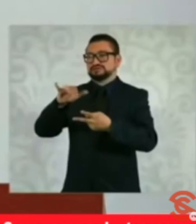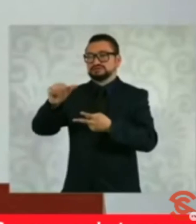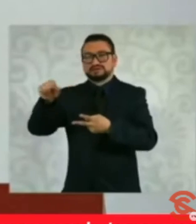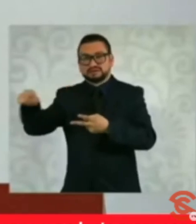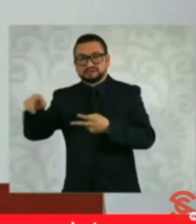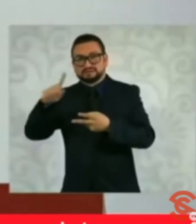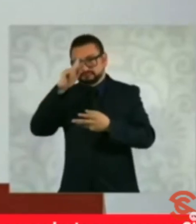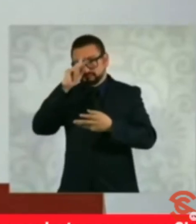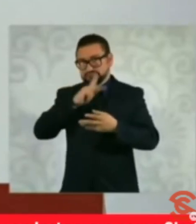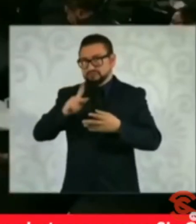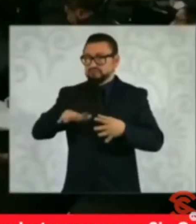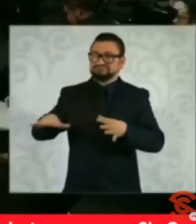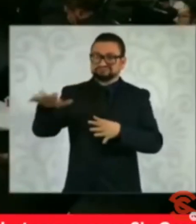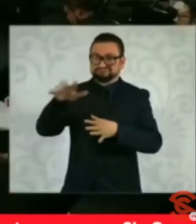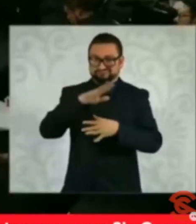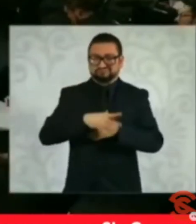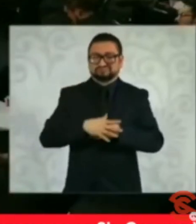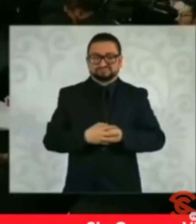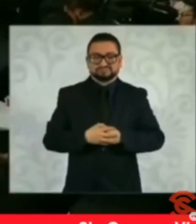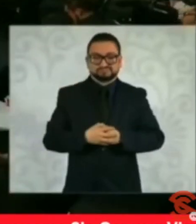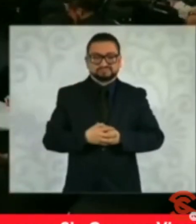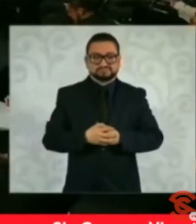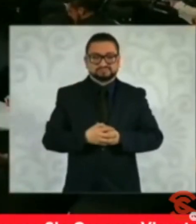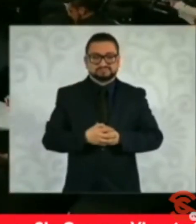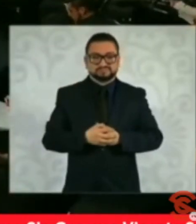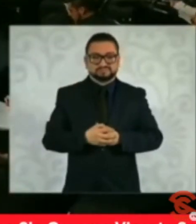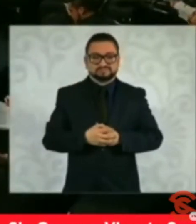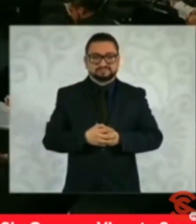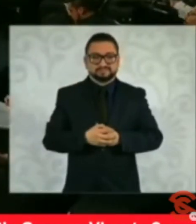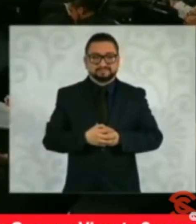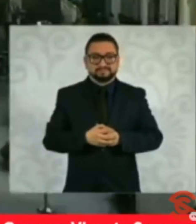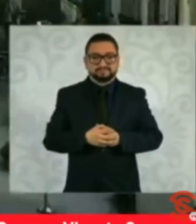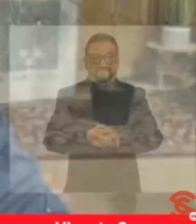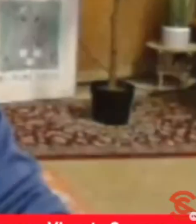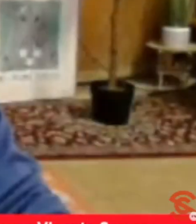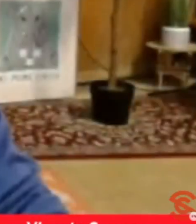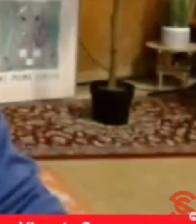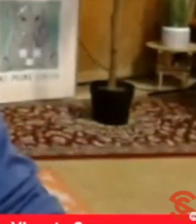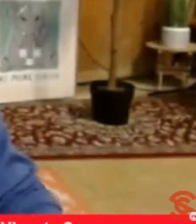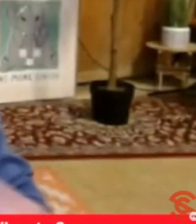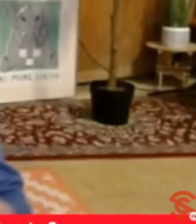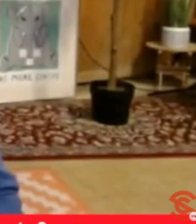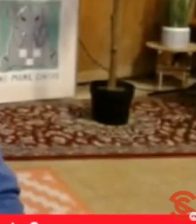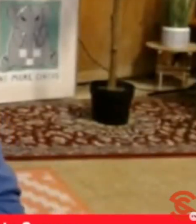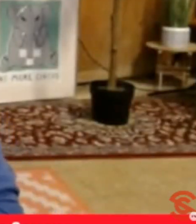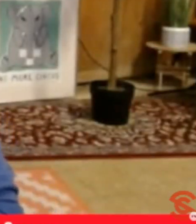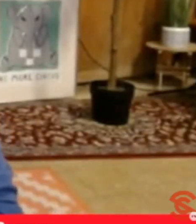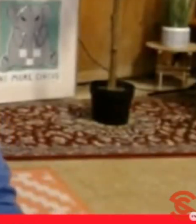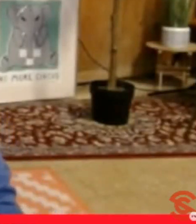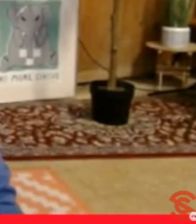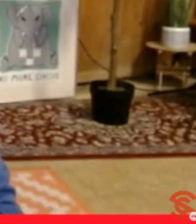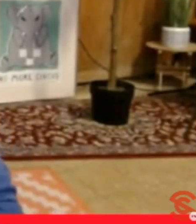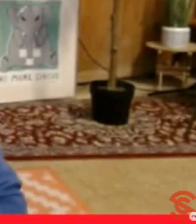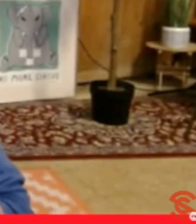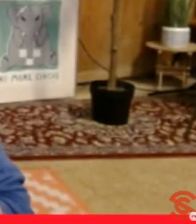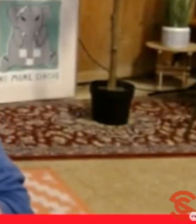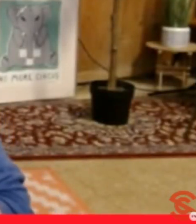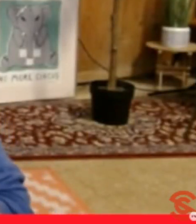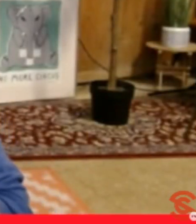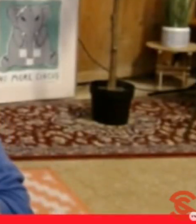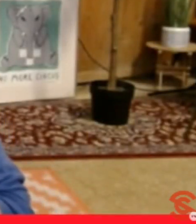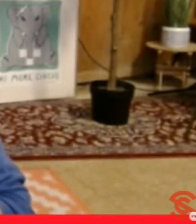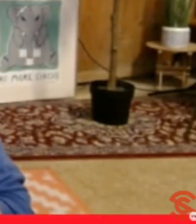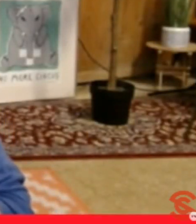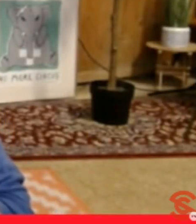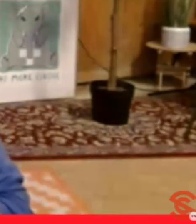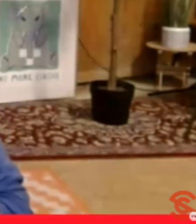el medio oriente Muchas gracias gracias Bueno pues é lo tienea información de última hora y yo eh pues le